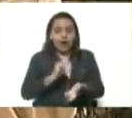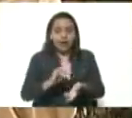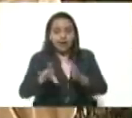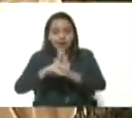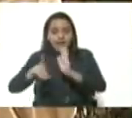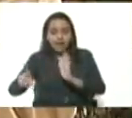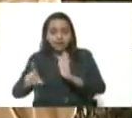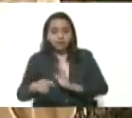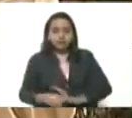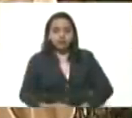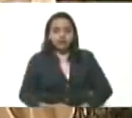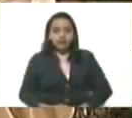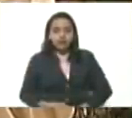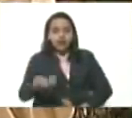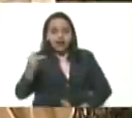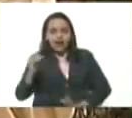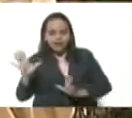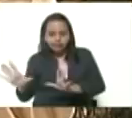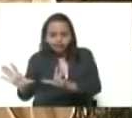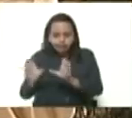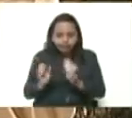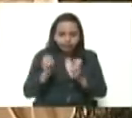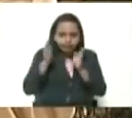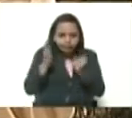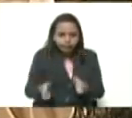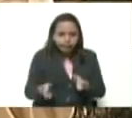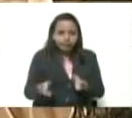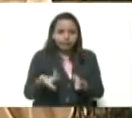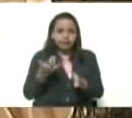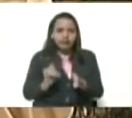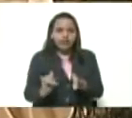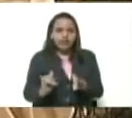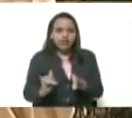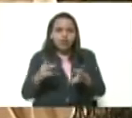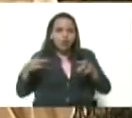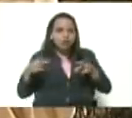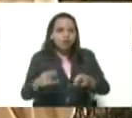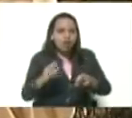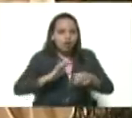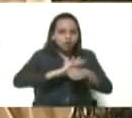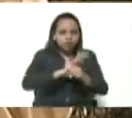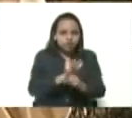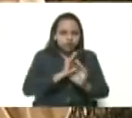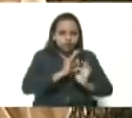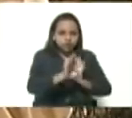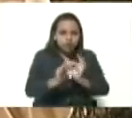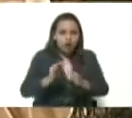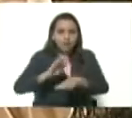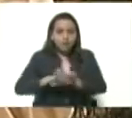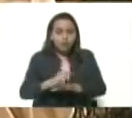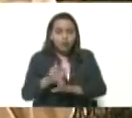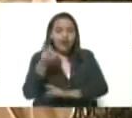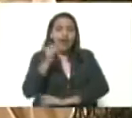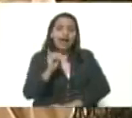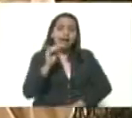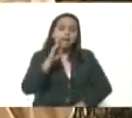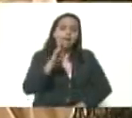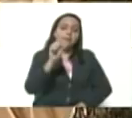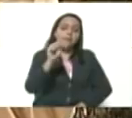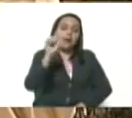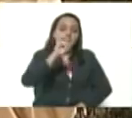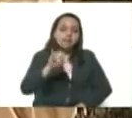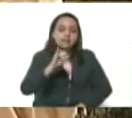legales fueron, digamos, detenidas la transmisión del virus por las acciones en los PASI, los PCR,